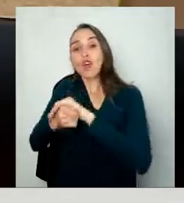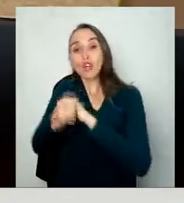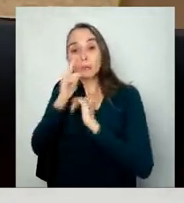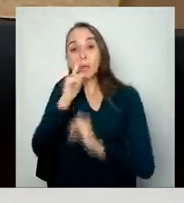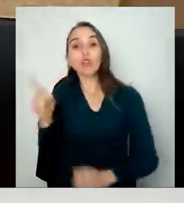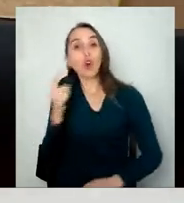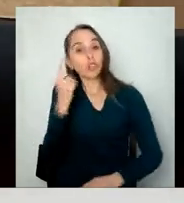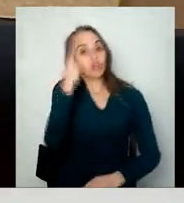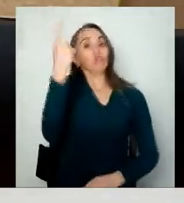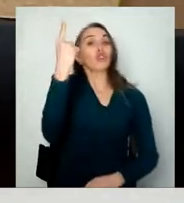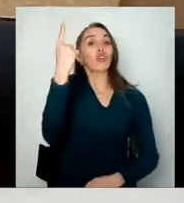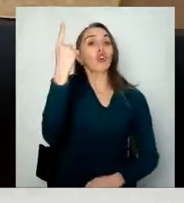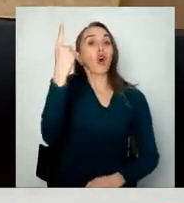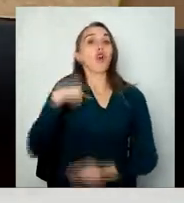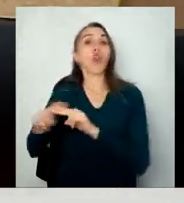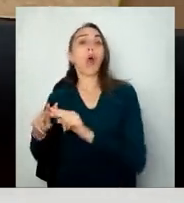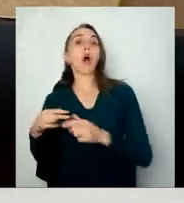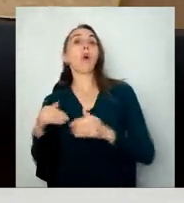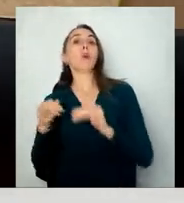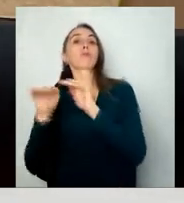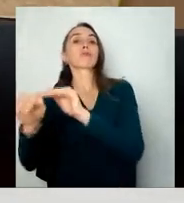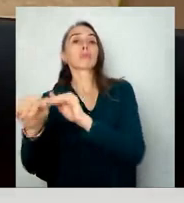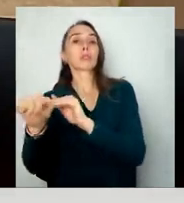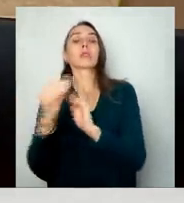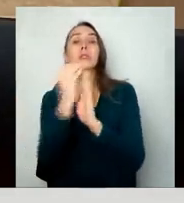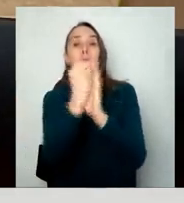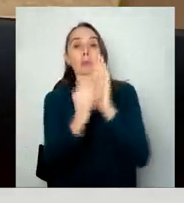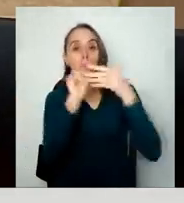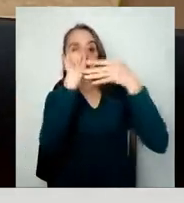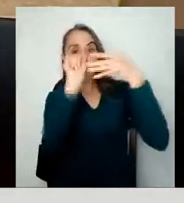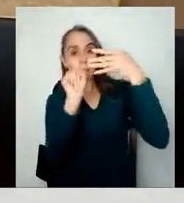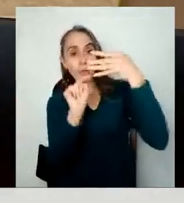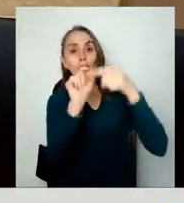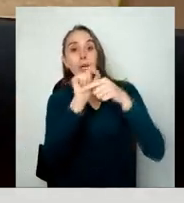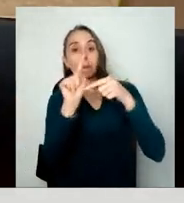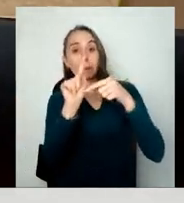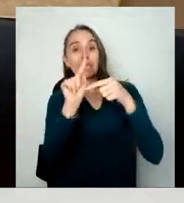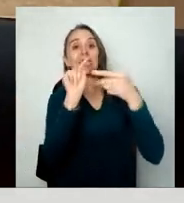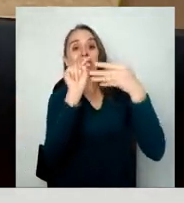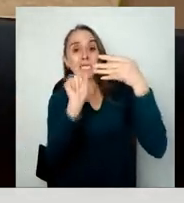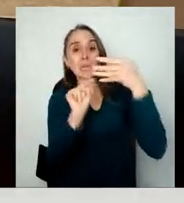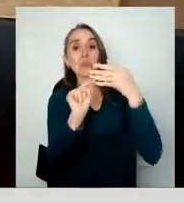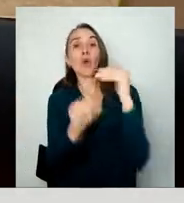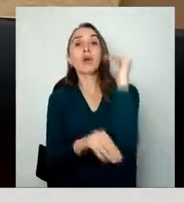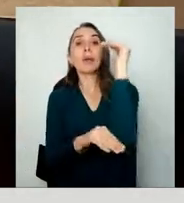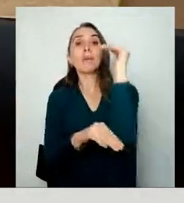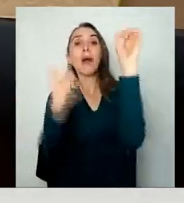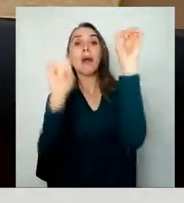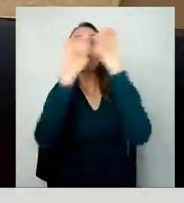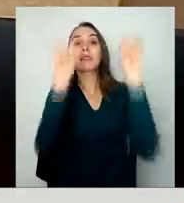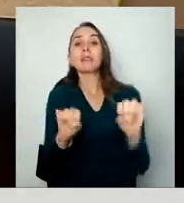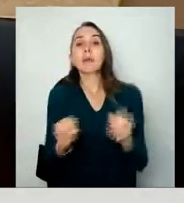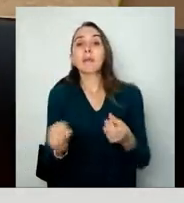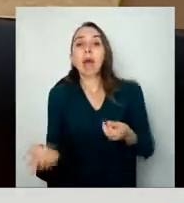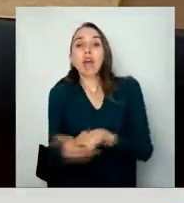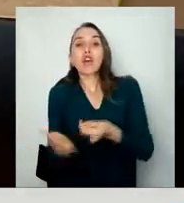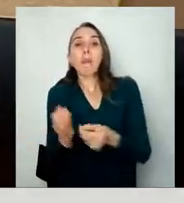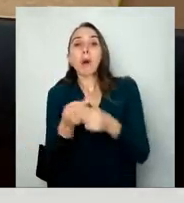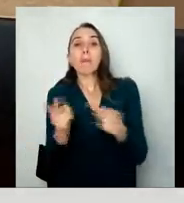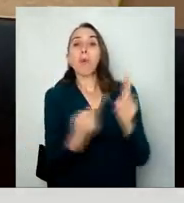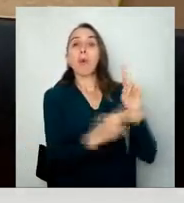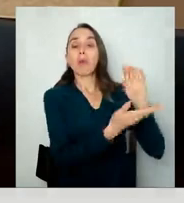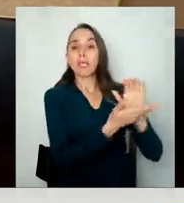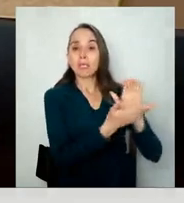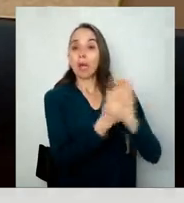a establecer y determinar los principios que abordan el sistema de adquisición pública y obviamente a regular los sin